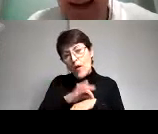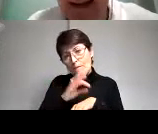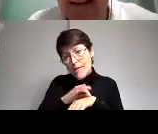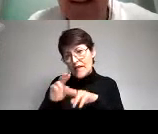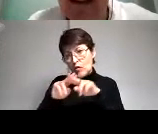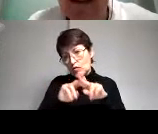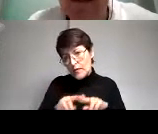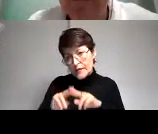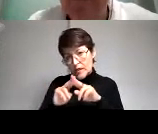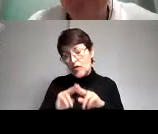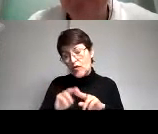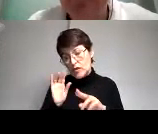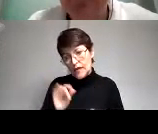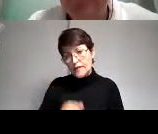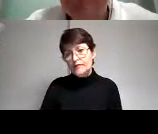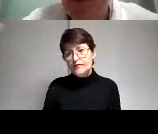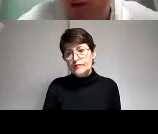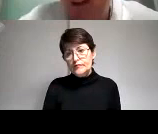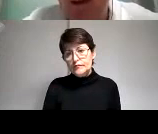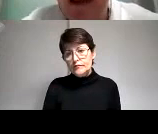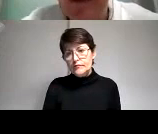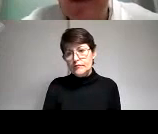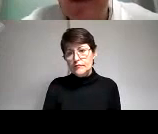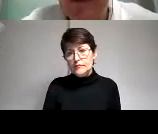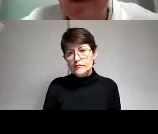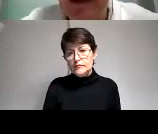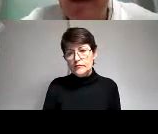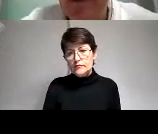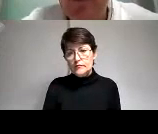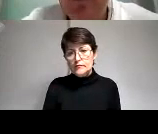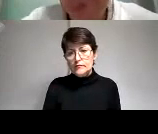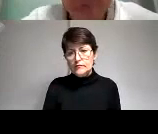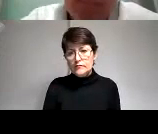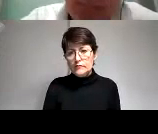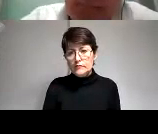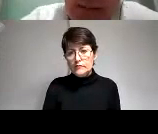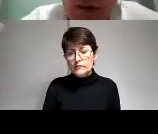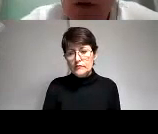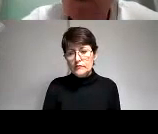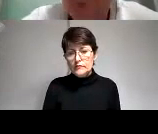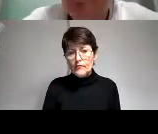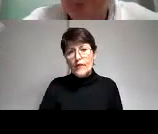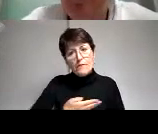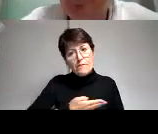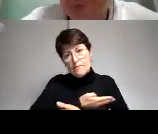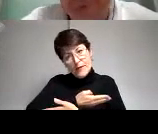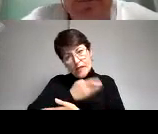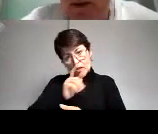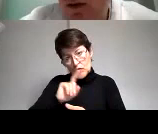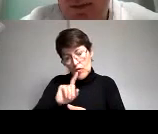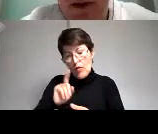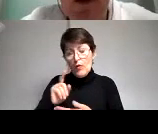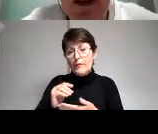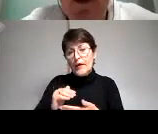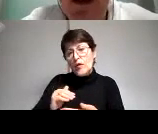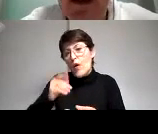entienda al respecto, pero sí que se lo dan a niños, bebés no, pero en